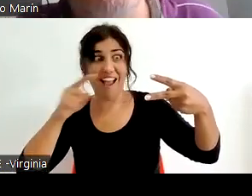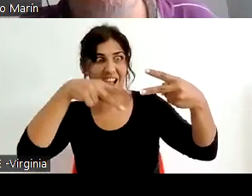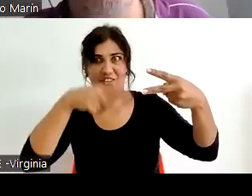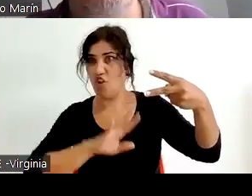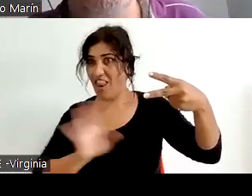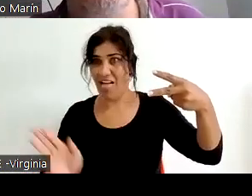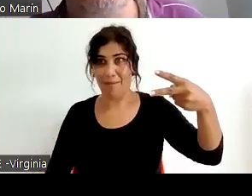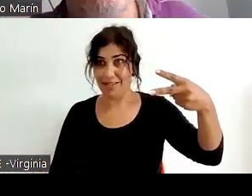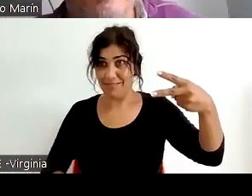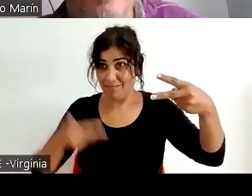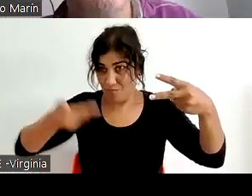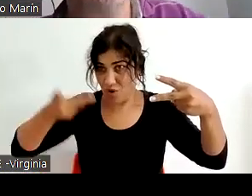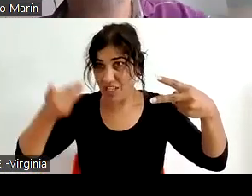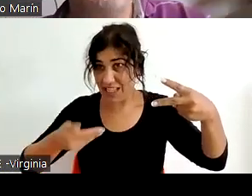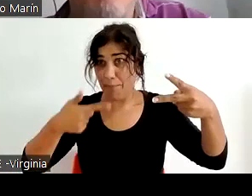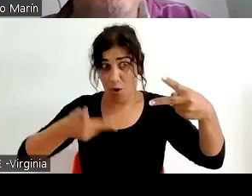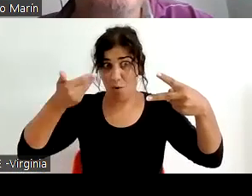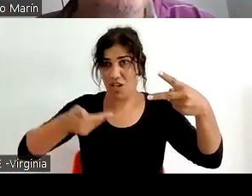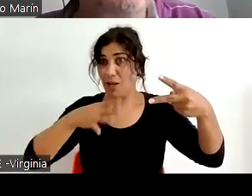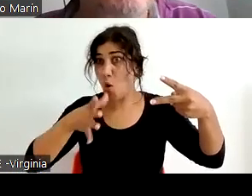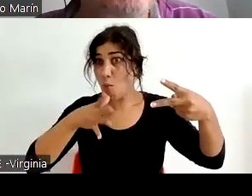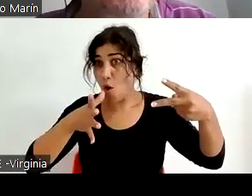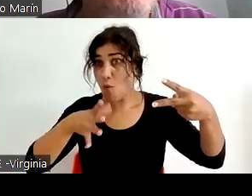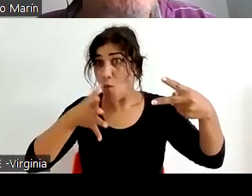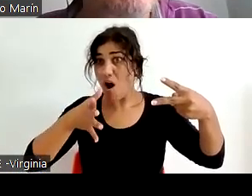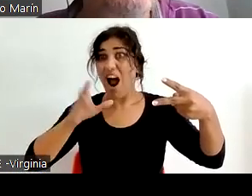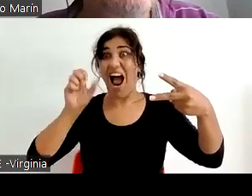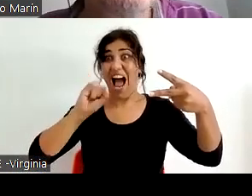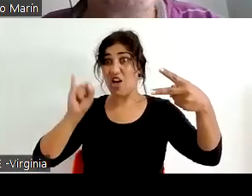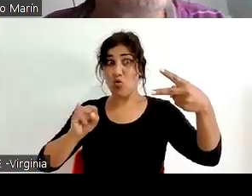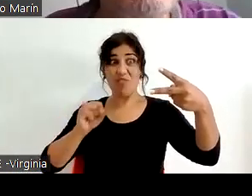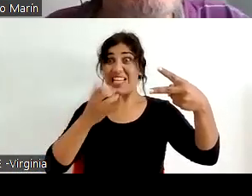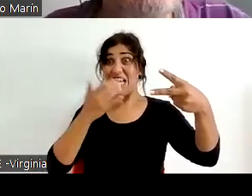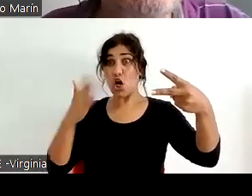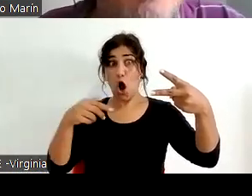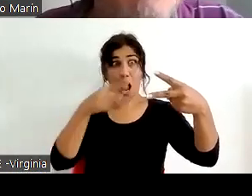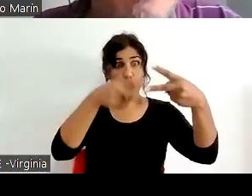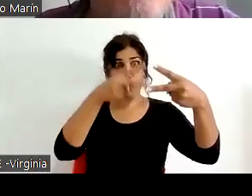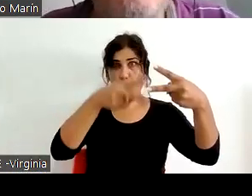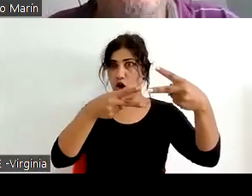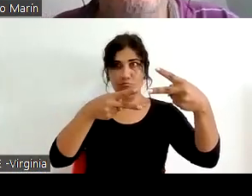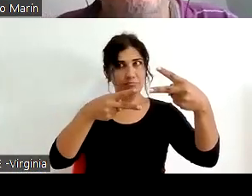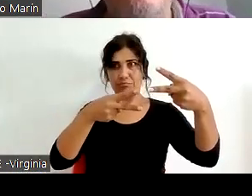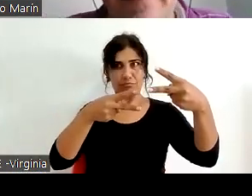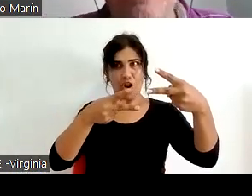porque sin ese azufre no podemos tener esos dos aminoácidos, y esos dos aminoácidos están